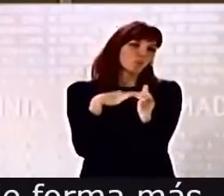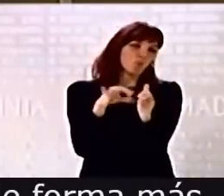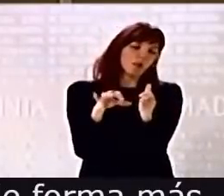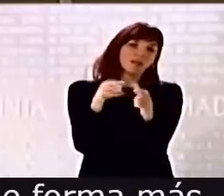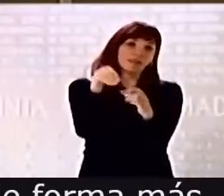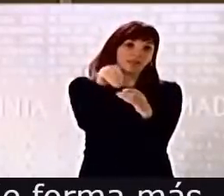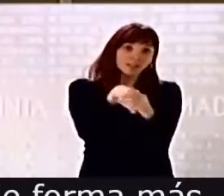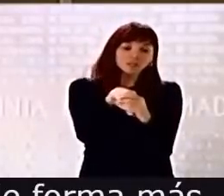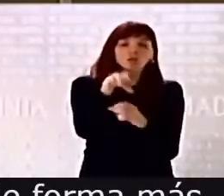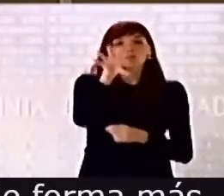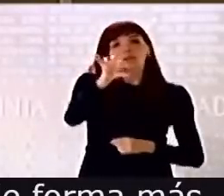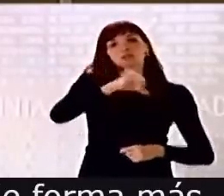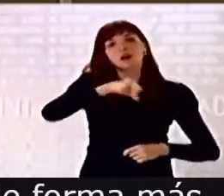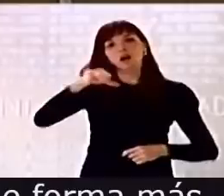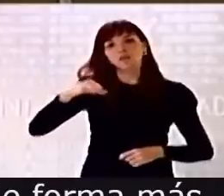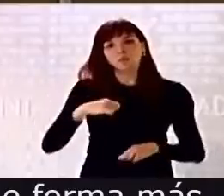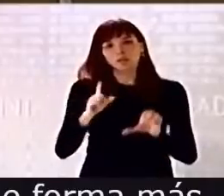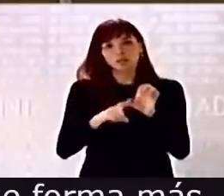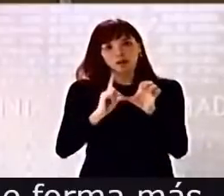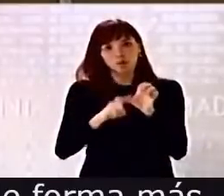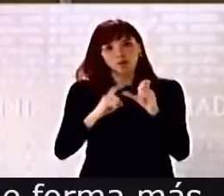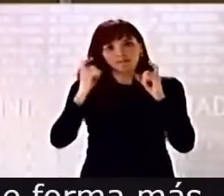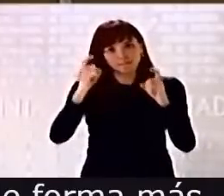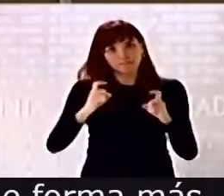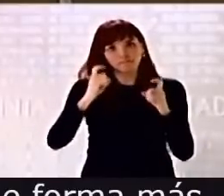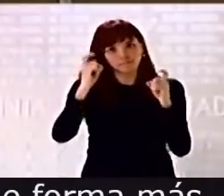Comunidad Autónoma de Extremadura.